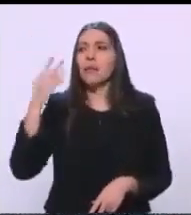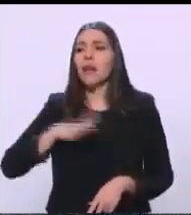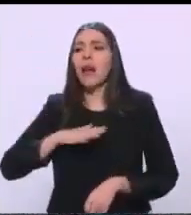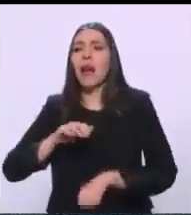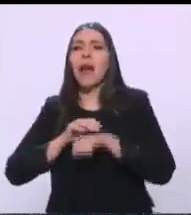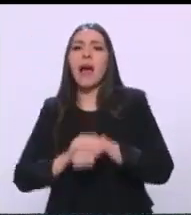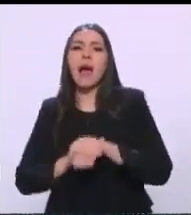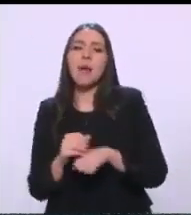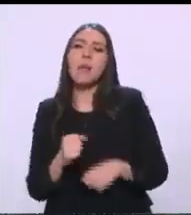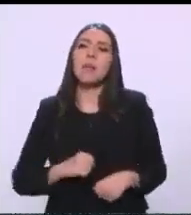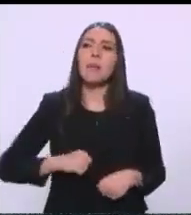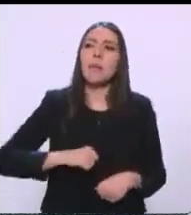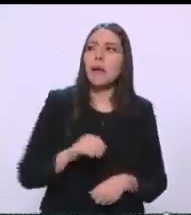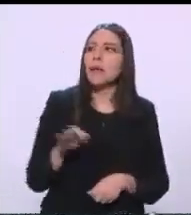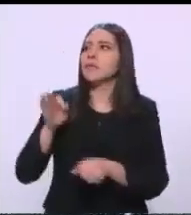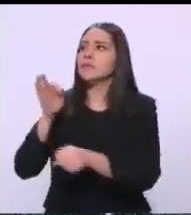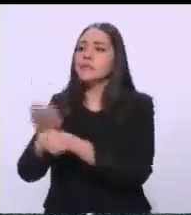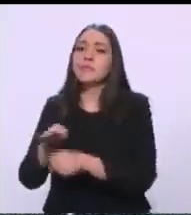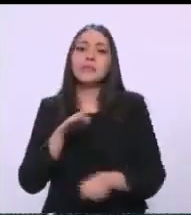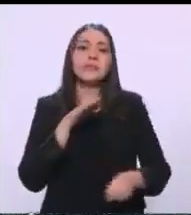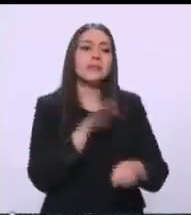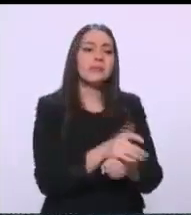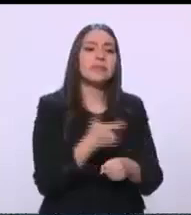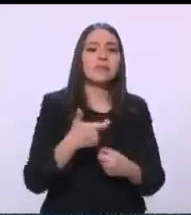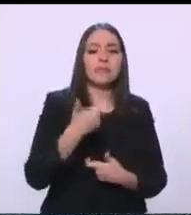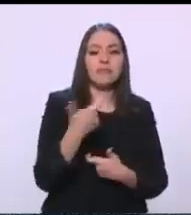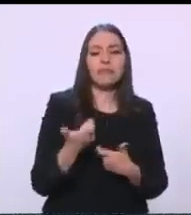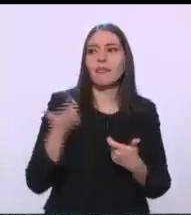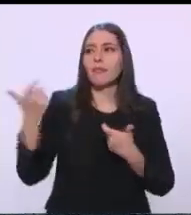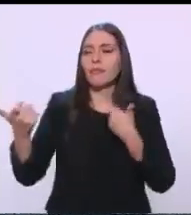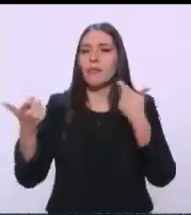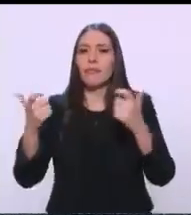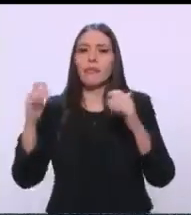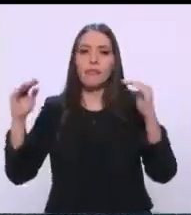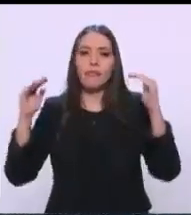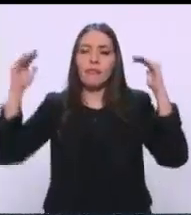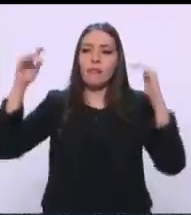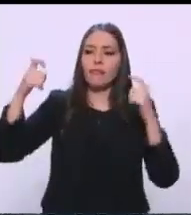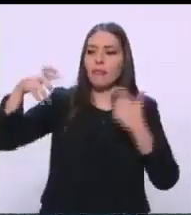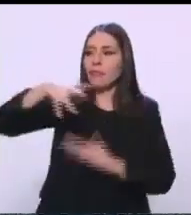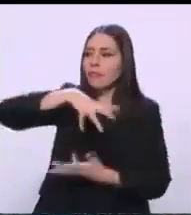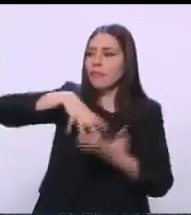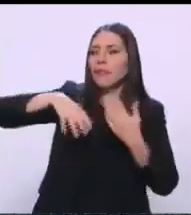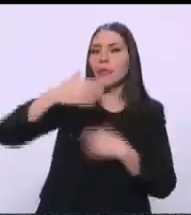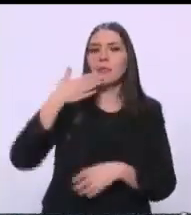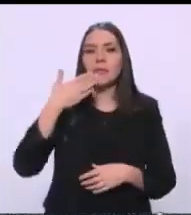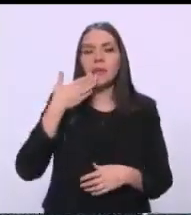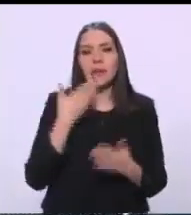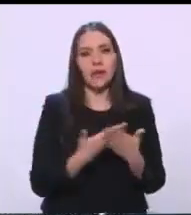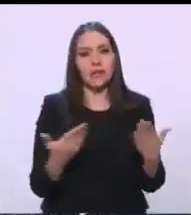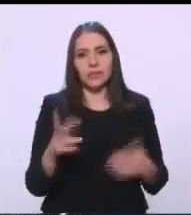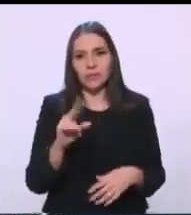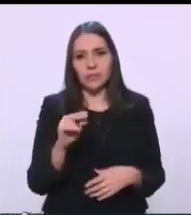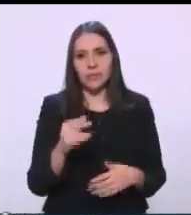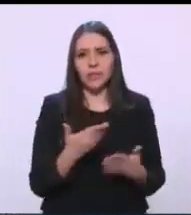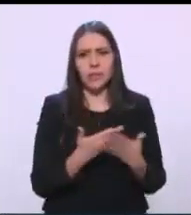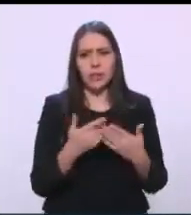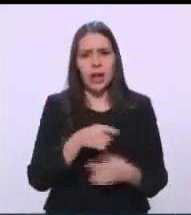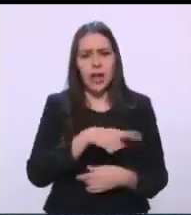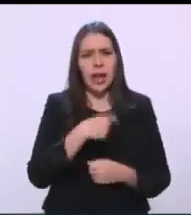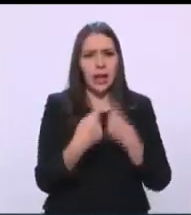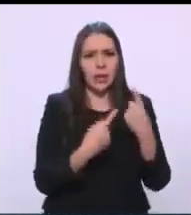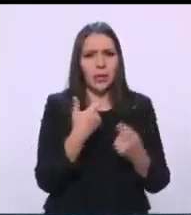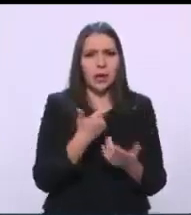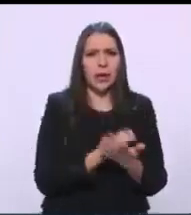compadres, sino que ahora los recursos verdaderamente están fluyendo a las comunidades. Hay poblaciones, hay hogares en donde llegan estos apoyos,